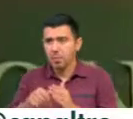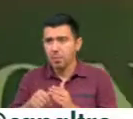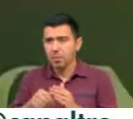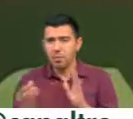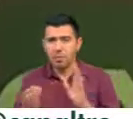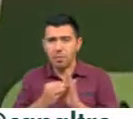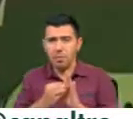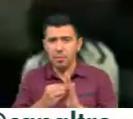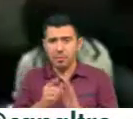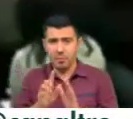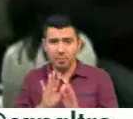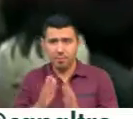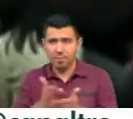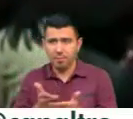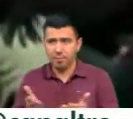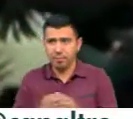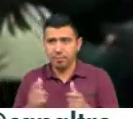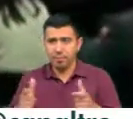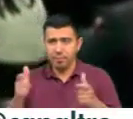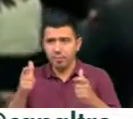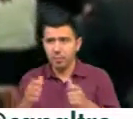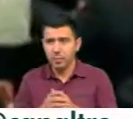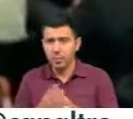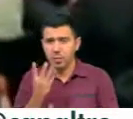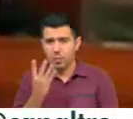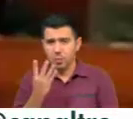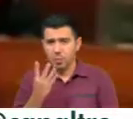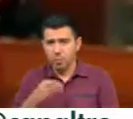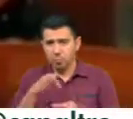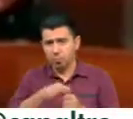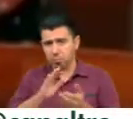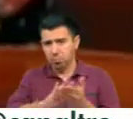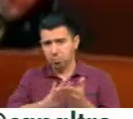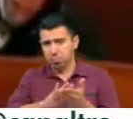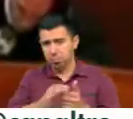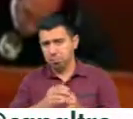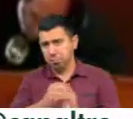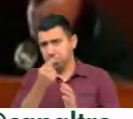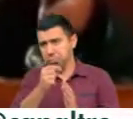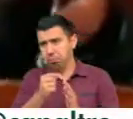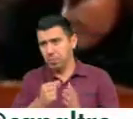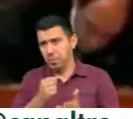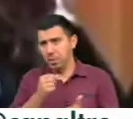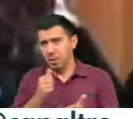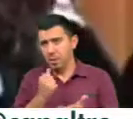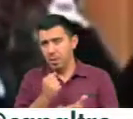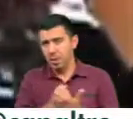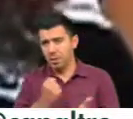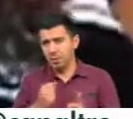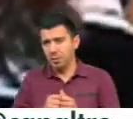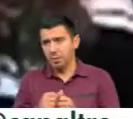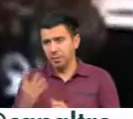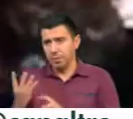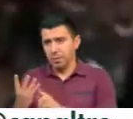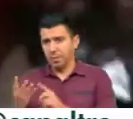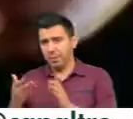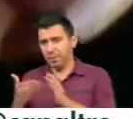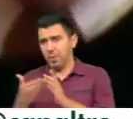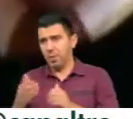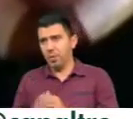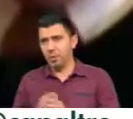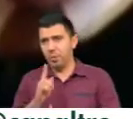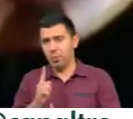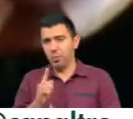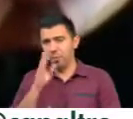cosas en la sala plena hay cuatro magistrados a favor de avalar la refrendación del congreso cuatro en contra y uno más indeciso